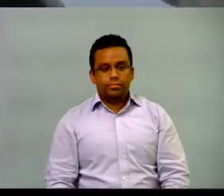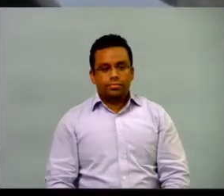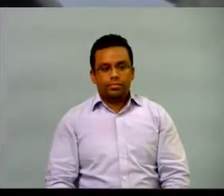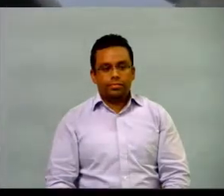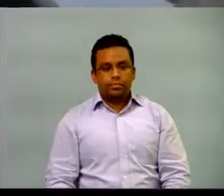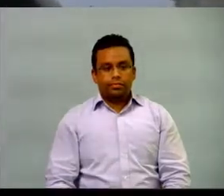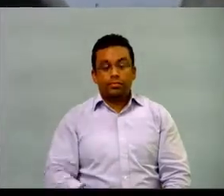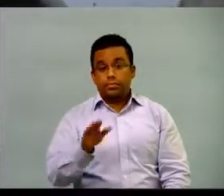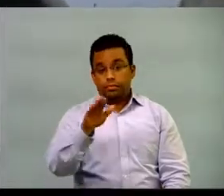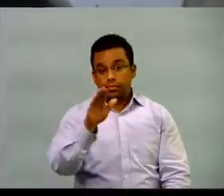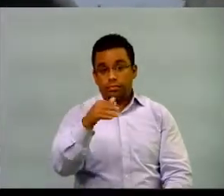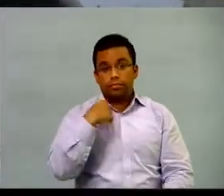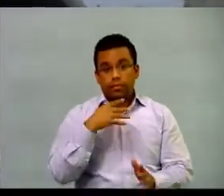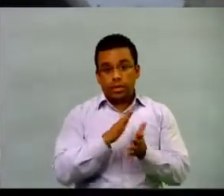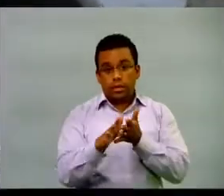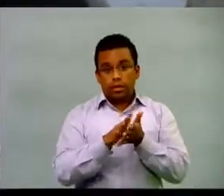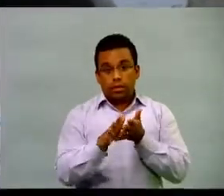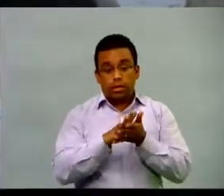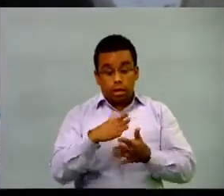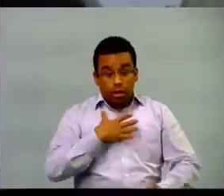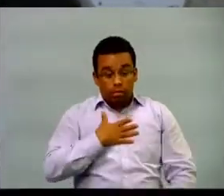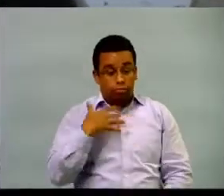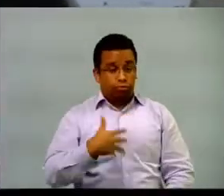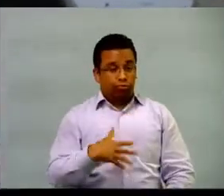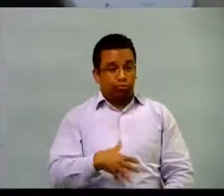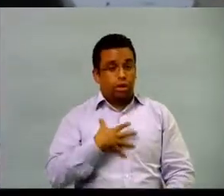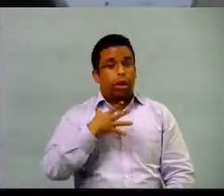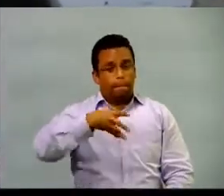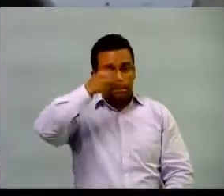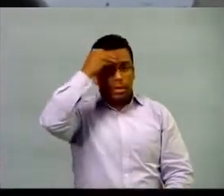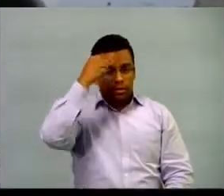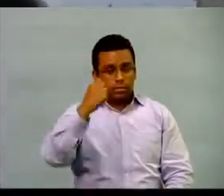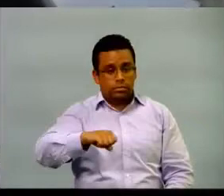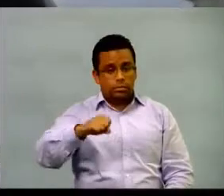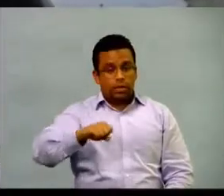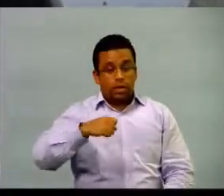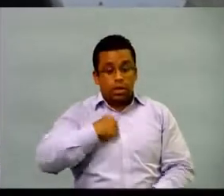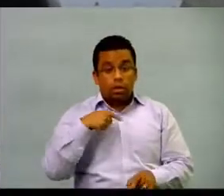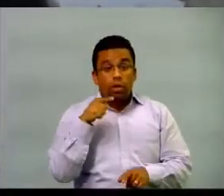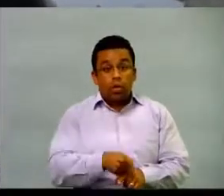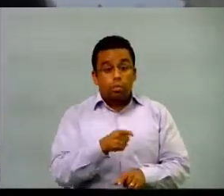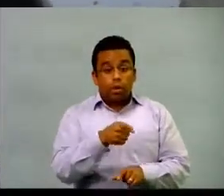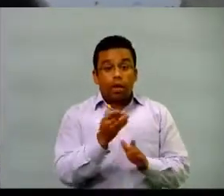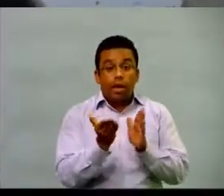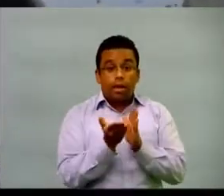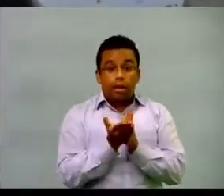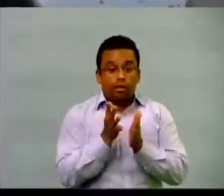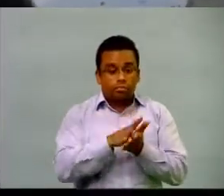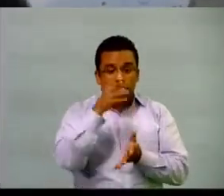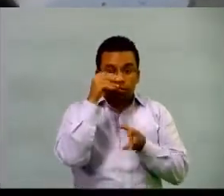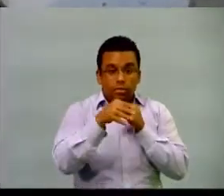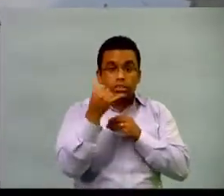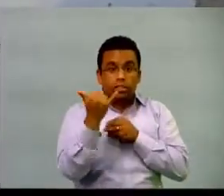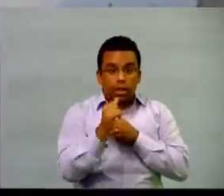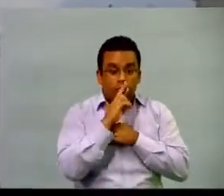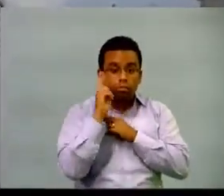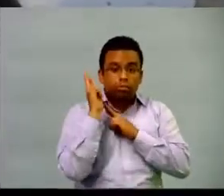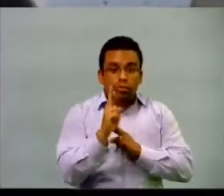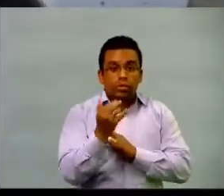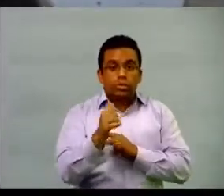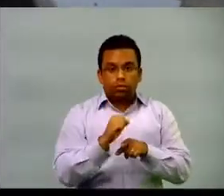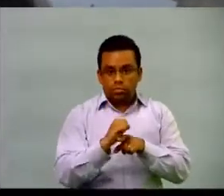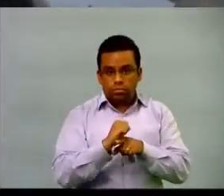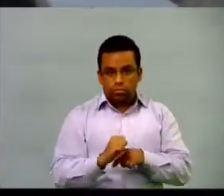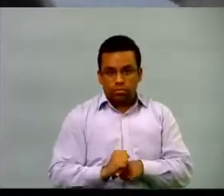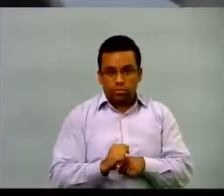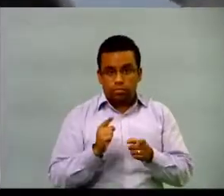Esta experiencia para mí ha sido muy significativa, ya que por medio de esta pudimos estudiar y dar solución a una problemática en nuestro entorno. También nos